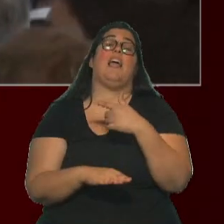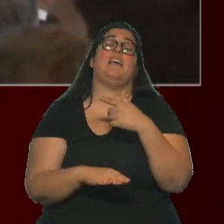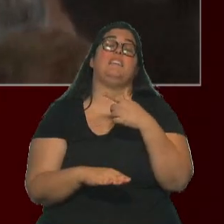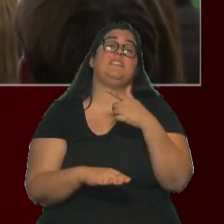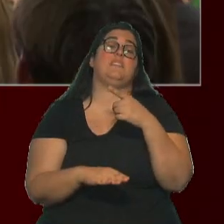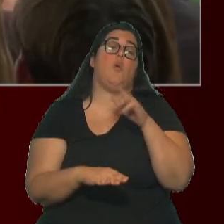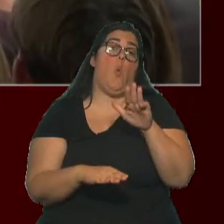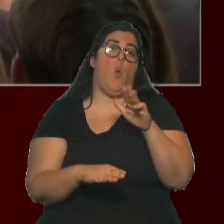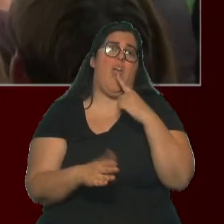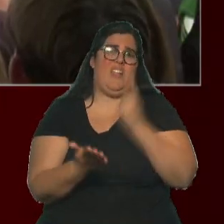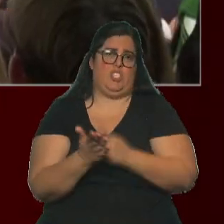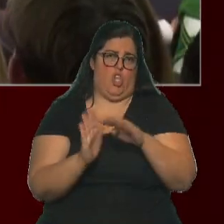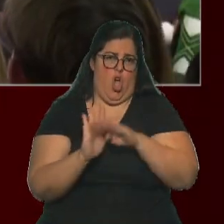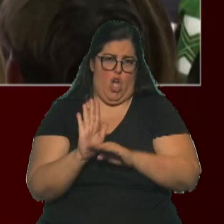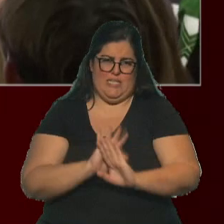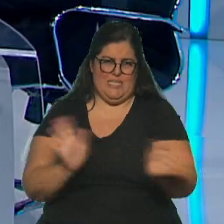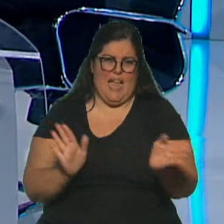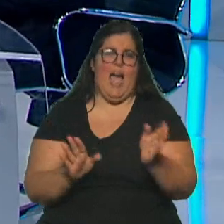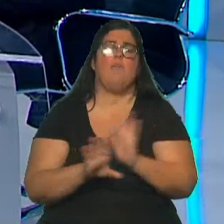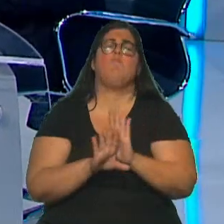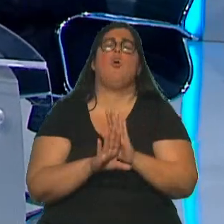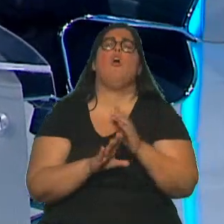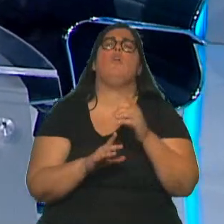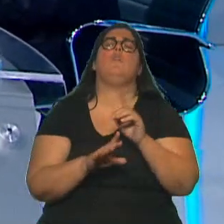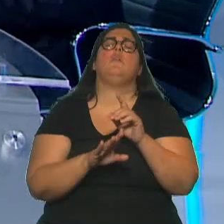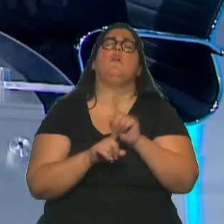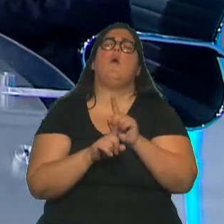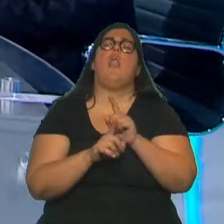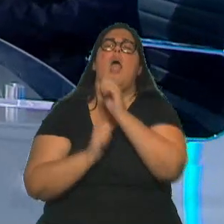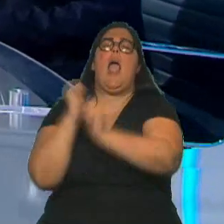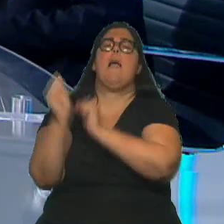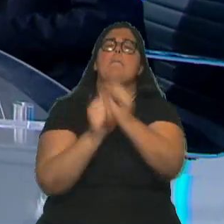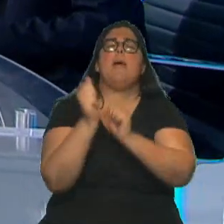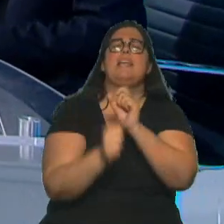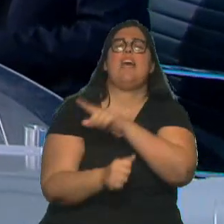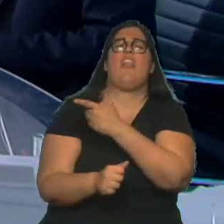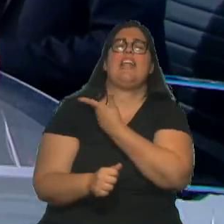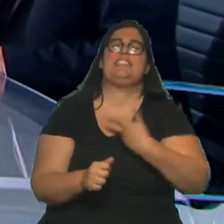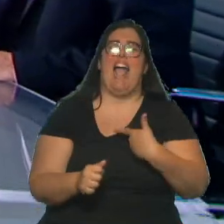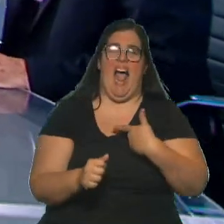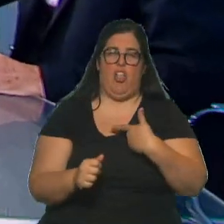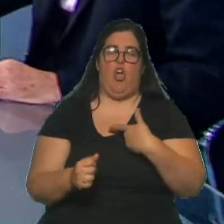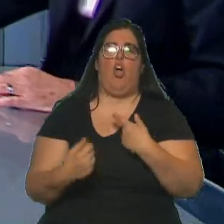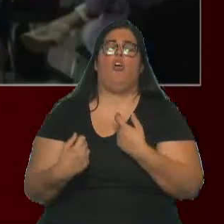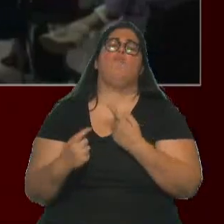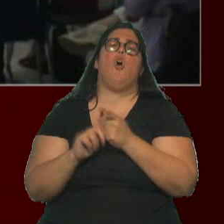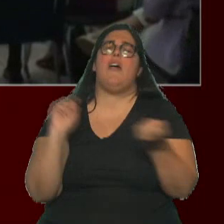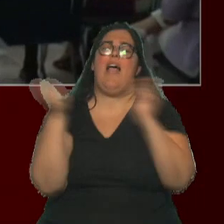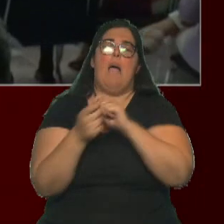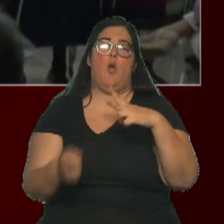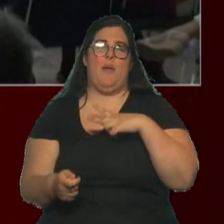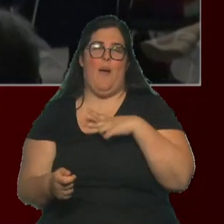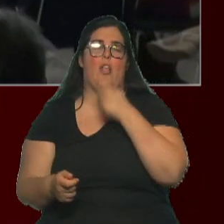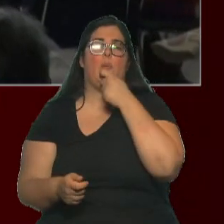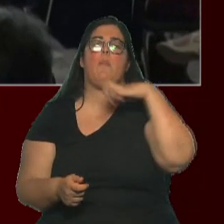Lula, pero esta vuelta atrás, la suspensión de los procesos de privatización de empresas fundamentales para Brasil, hablamos de